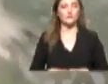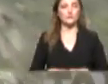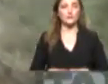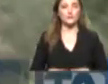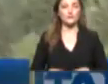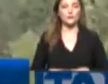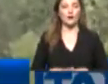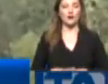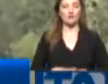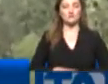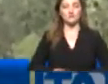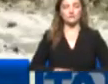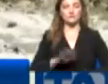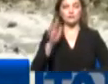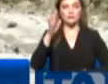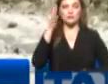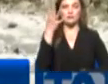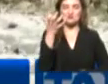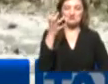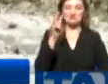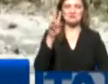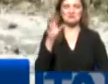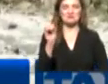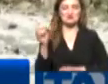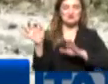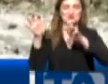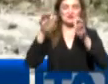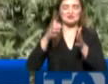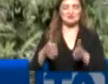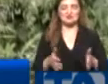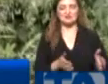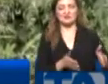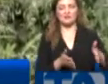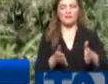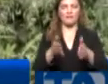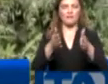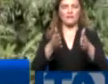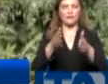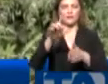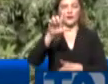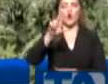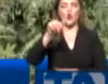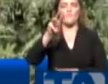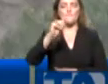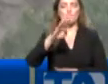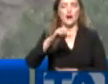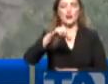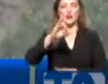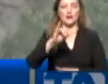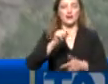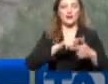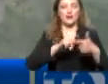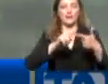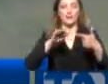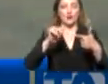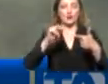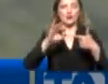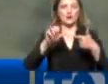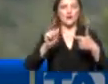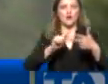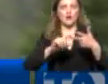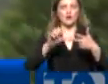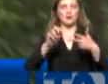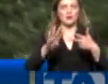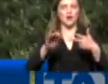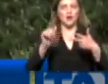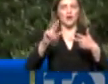Se calcula entre 15 y 20 deslizamientos de tierra sobre la carretera que comunica Lumbaqui, La Bonita, Santa Bárbara y El Playón en Sucumbíos con